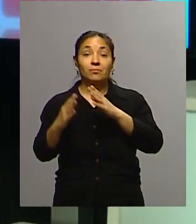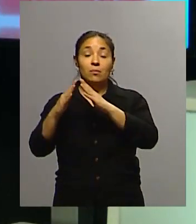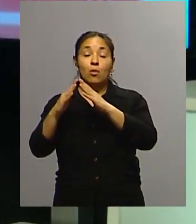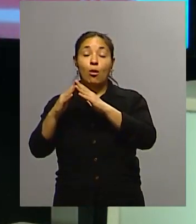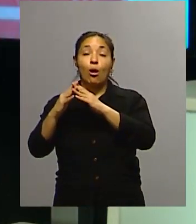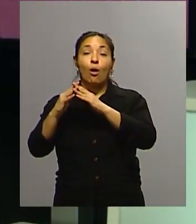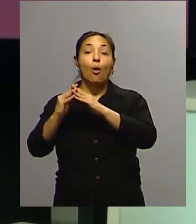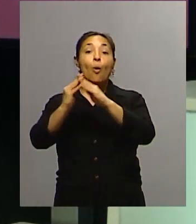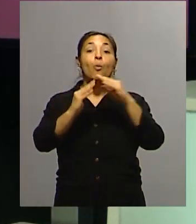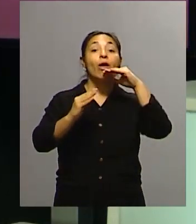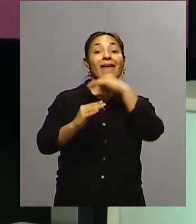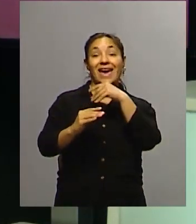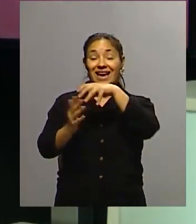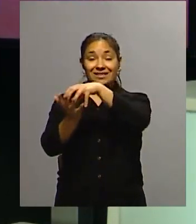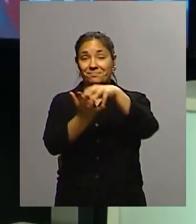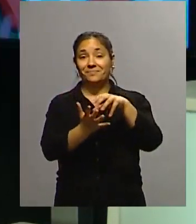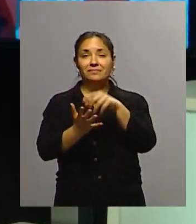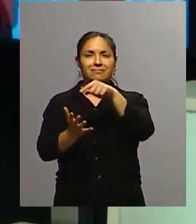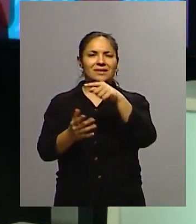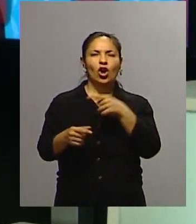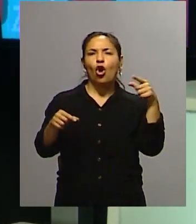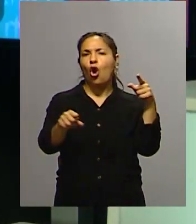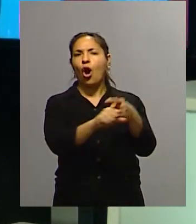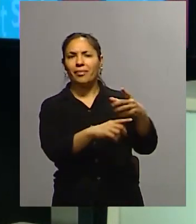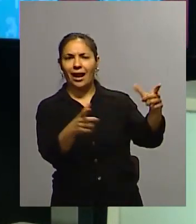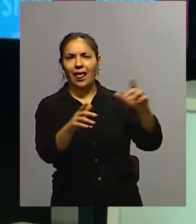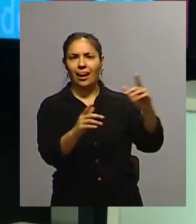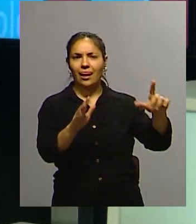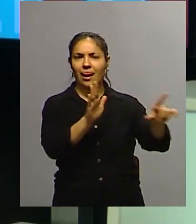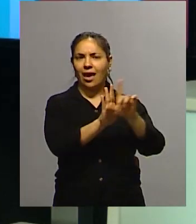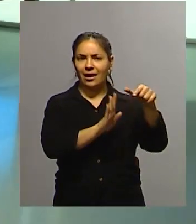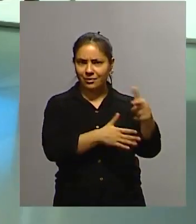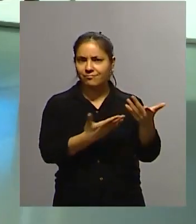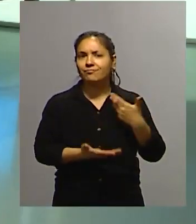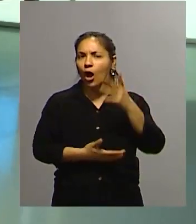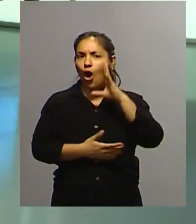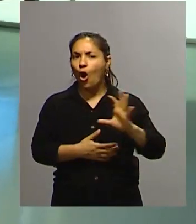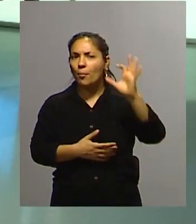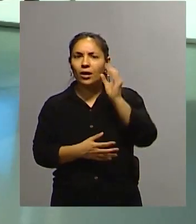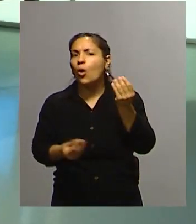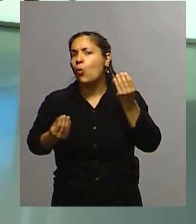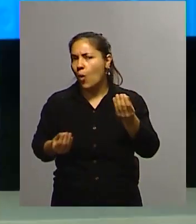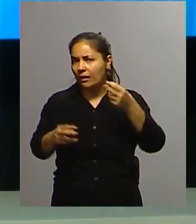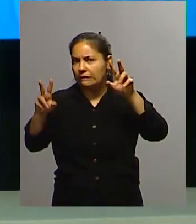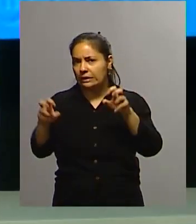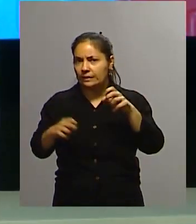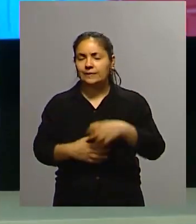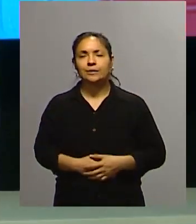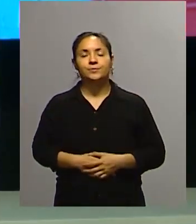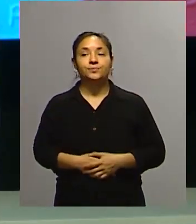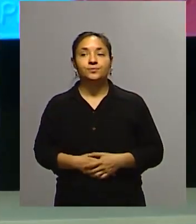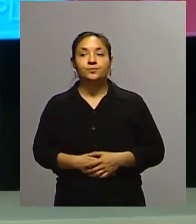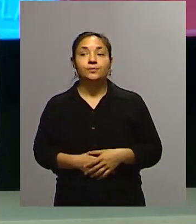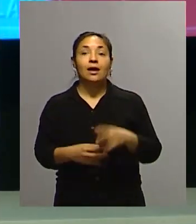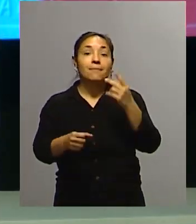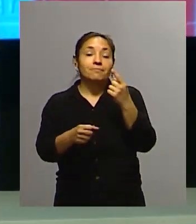esta ley de alcohol cero y que se lo vienen manifestando desde hace tiempo. ¿Cuál es la opinión que se merece de parte tuya sobre el tema? Bueno, primero